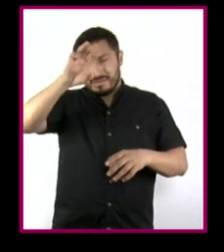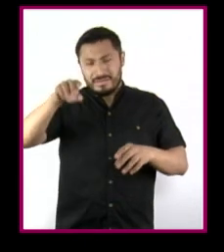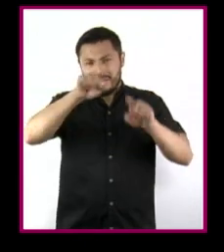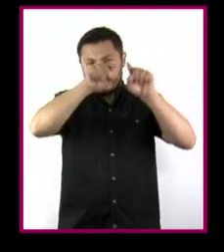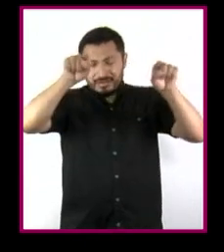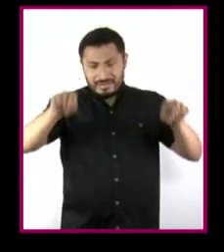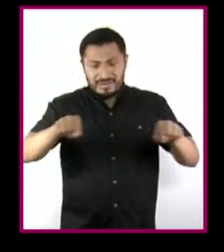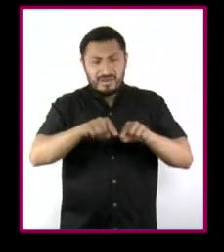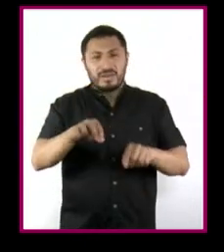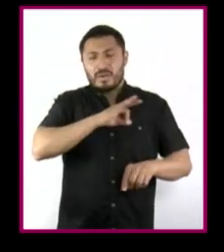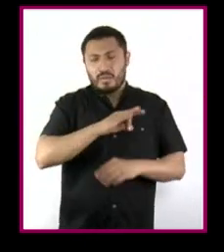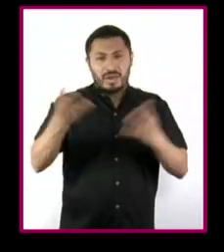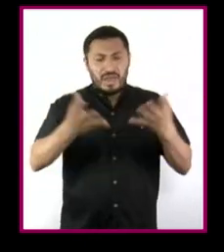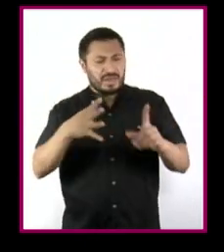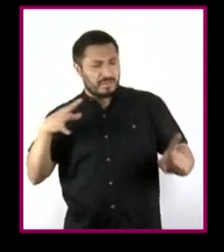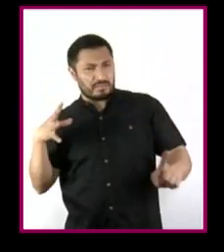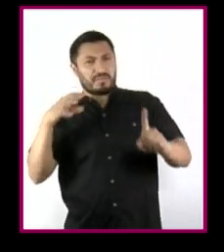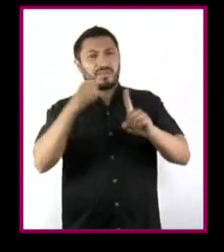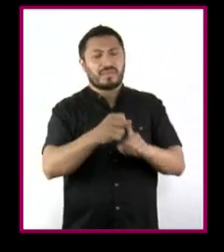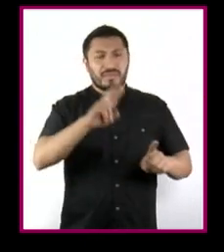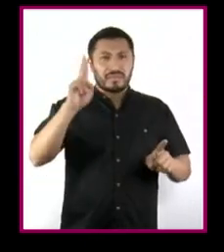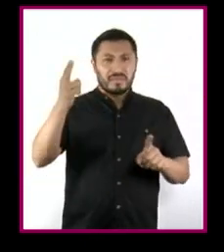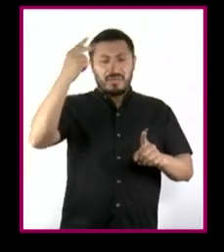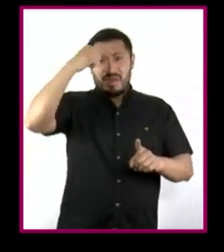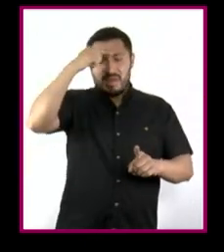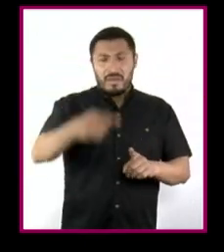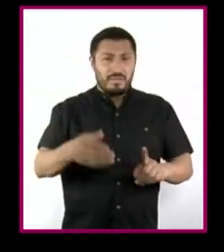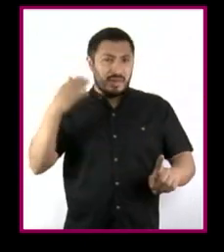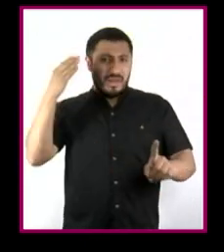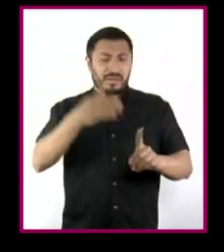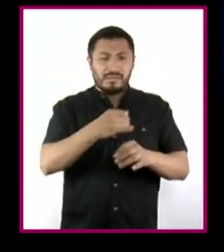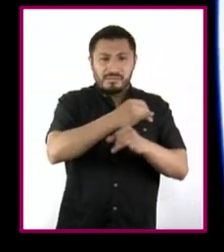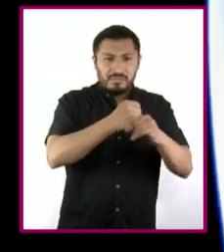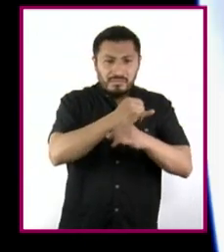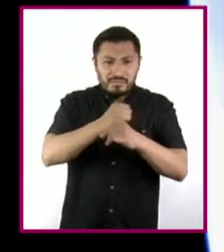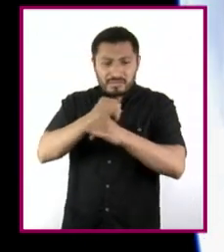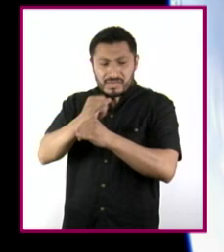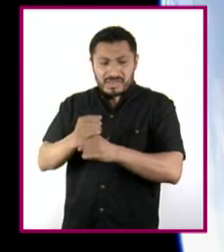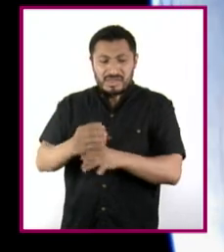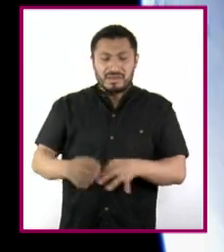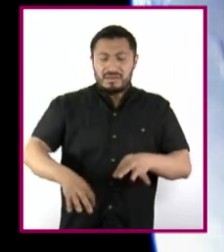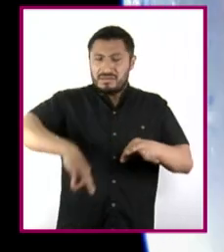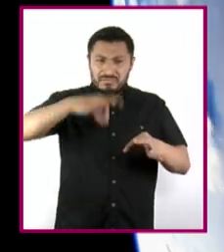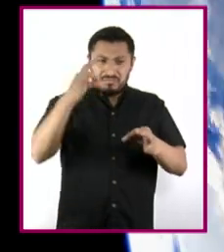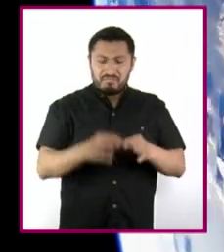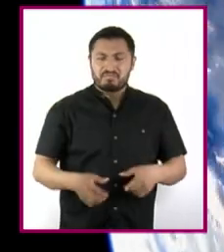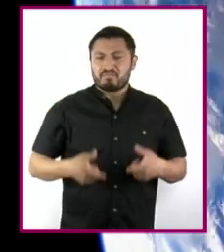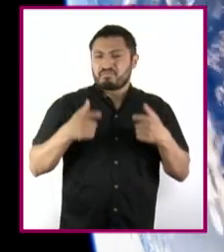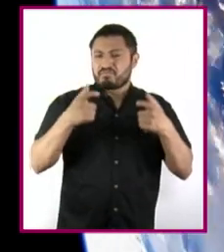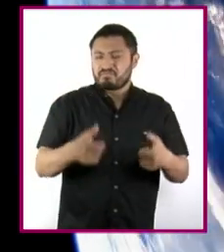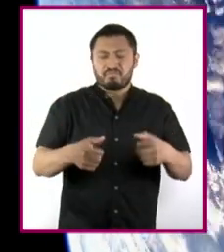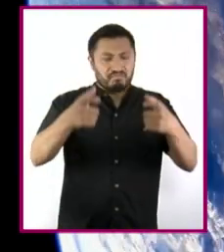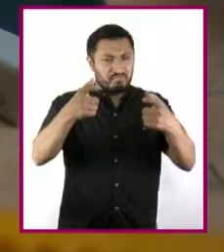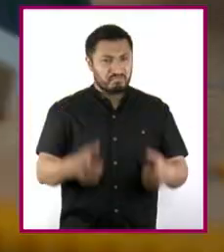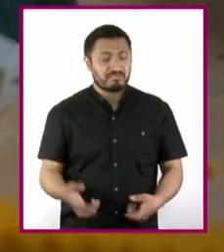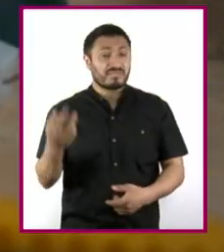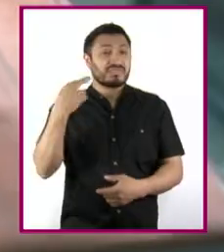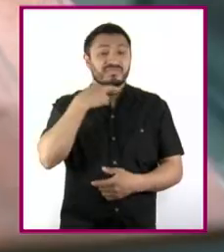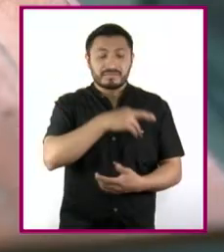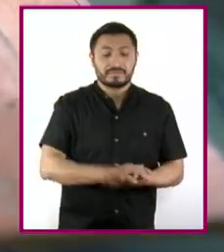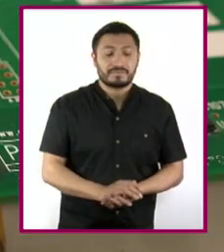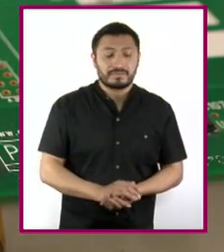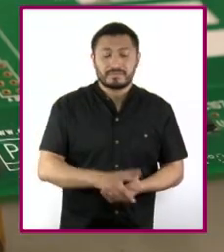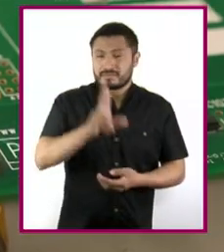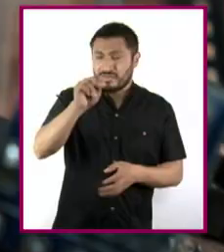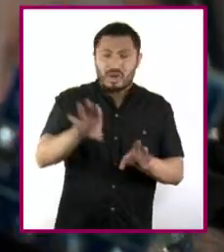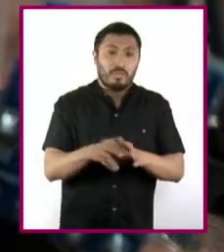o experimentos para propósitos educativos y de investigación de manera mucho más económica y rápida. En lugar